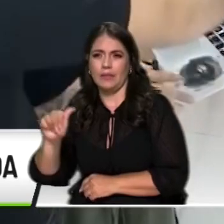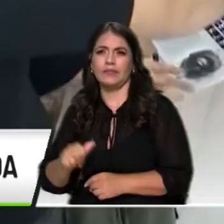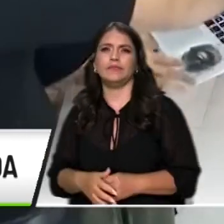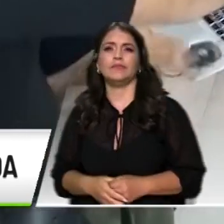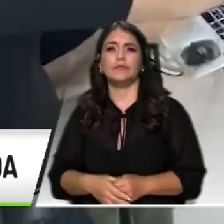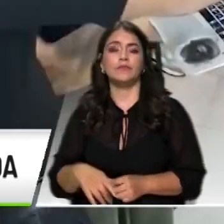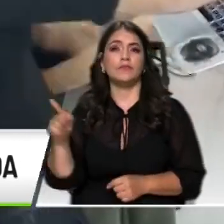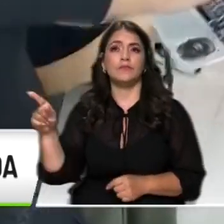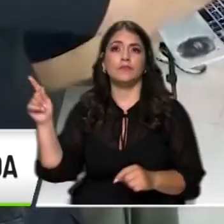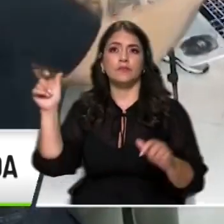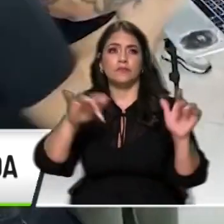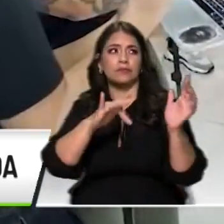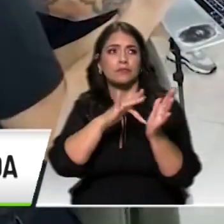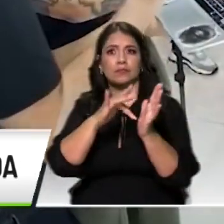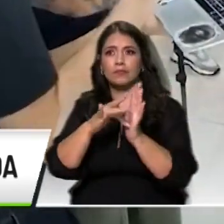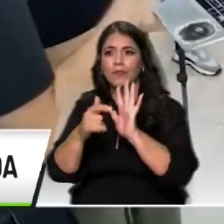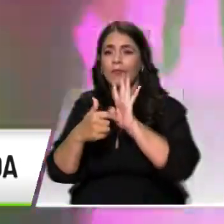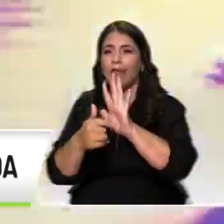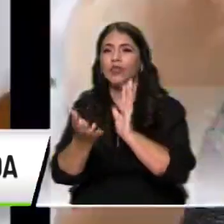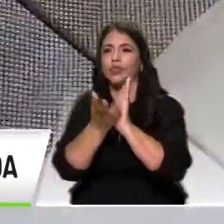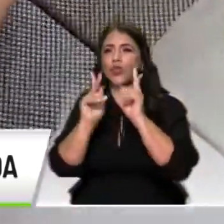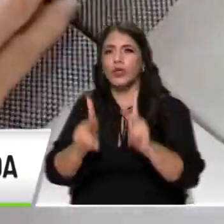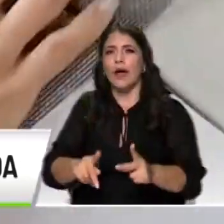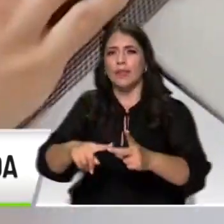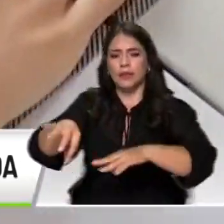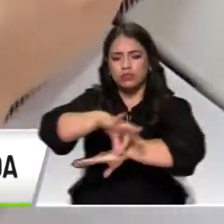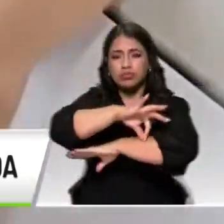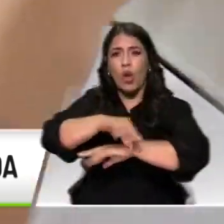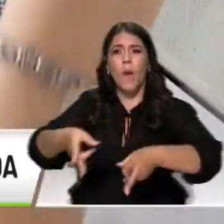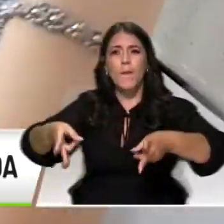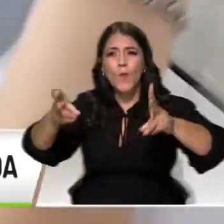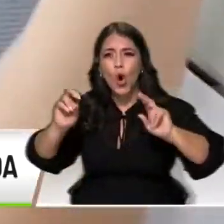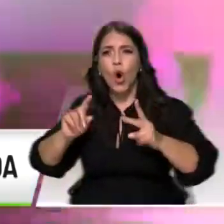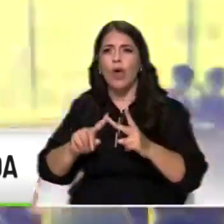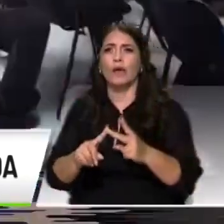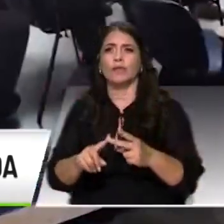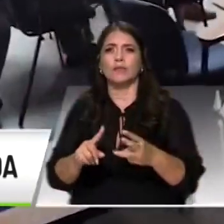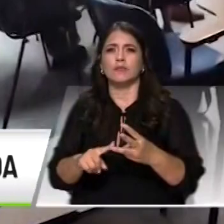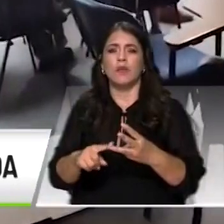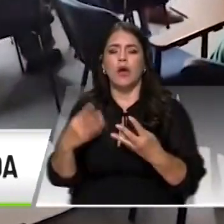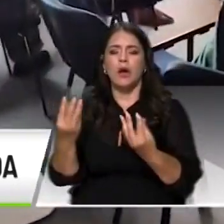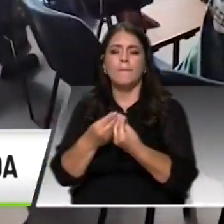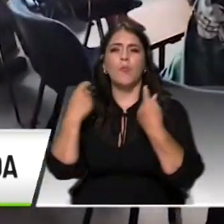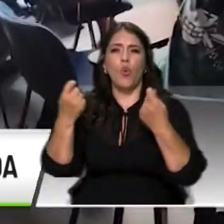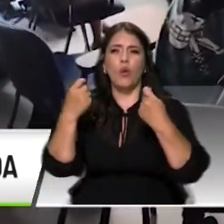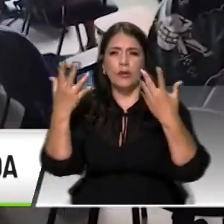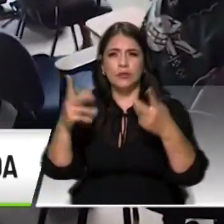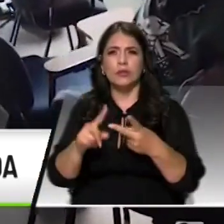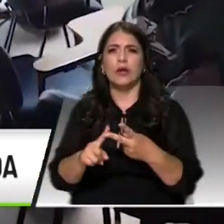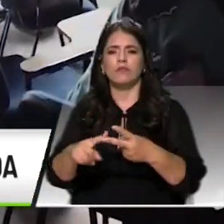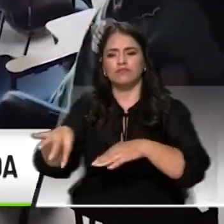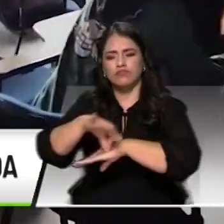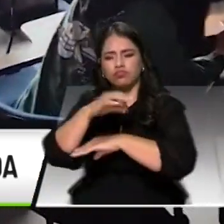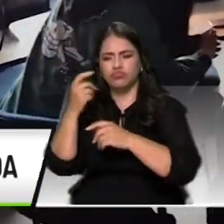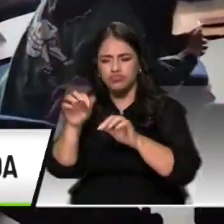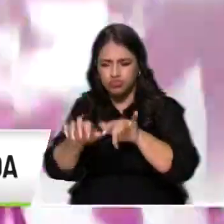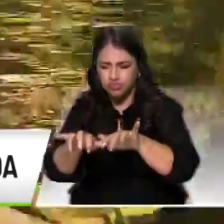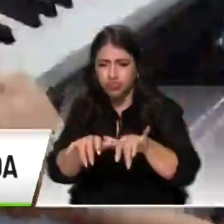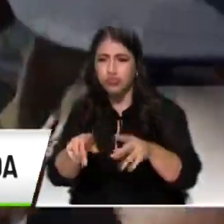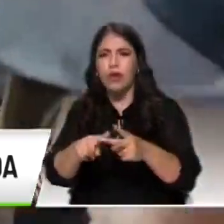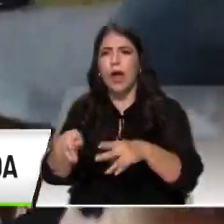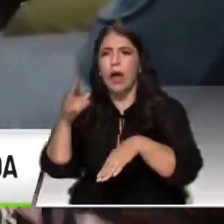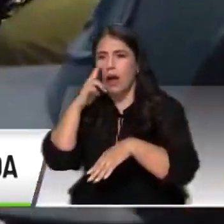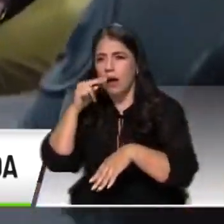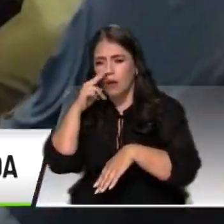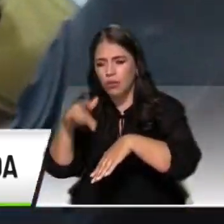donde participaron además de estudiantes de diseño de modas, jóvenes de publicidad, diseño gráfico, animación